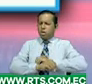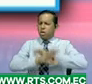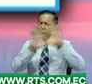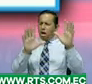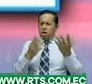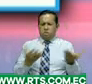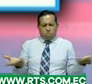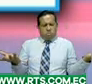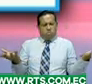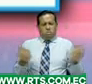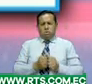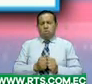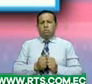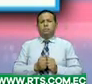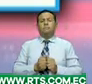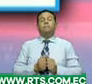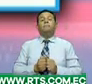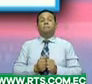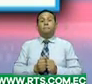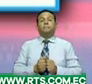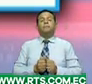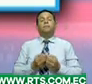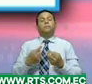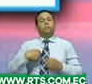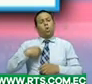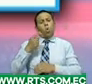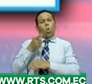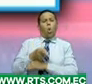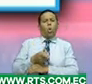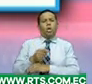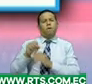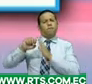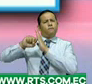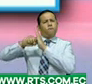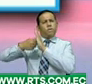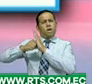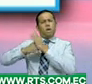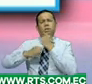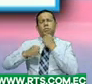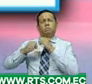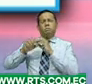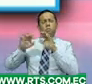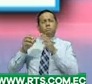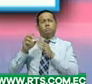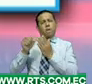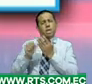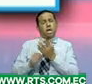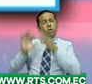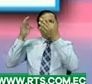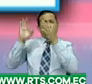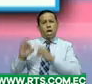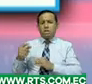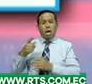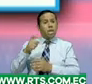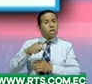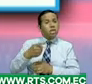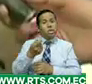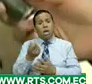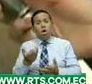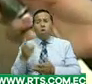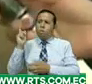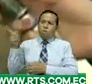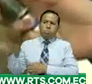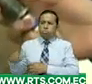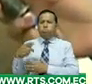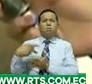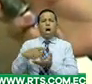en su pronunciamiento. He dispuesto al Ministerio de Finanzas a atender requerimientos de recursos, si fuese necesario, aclaró. Pero no fue el